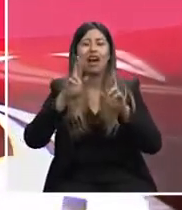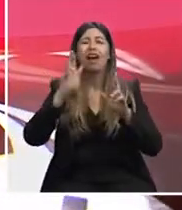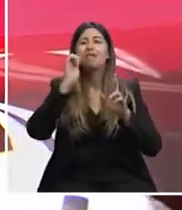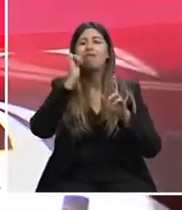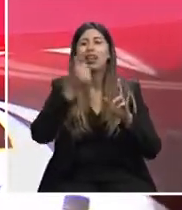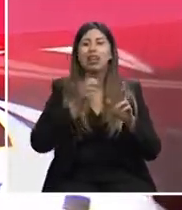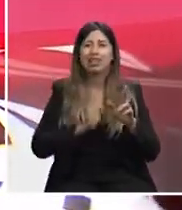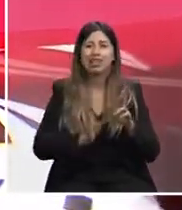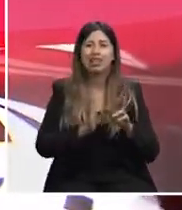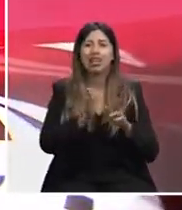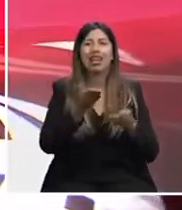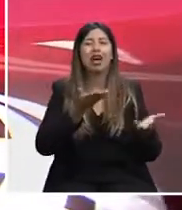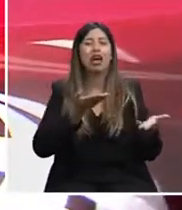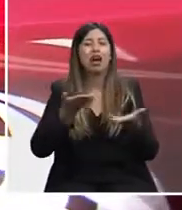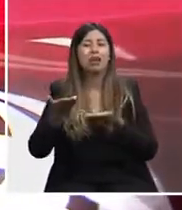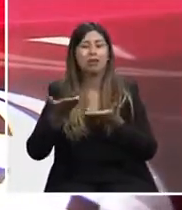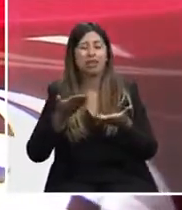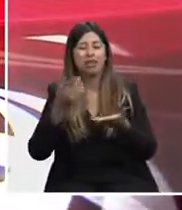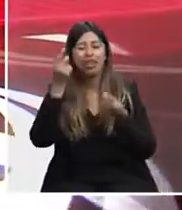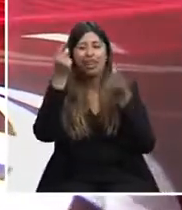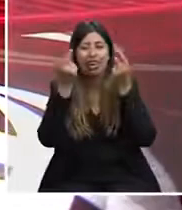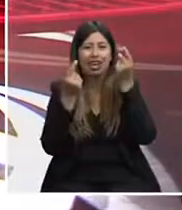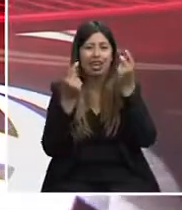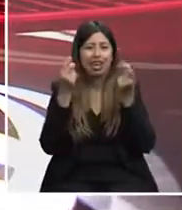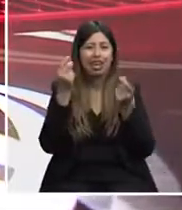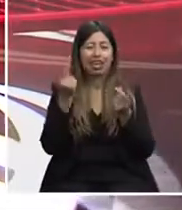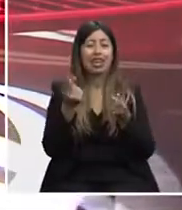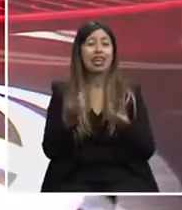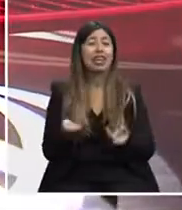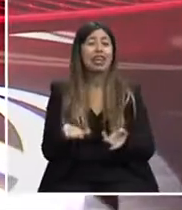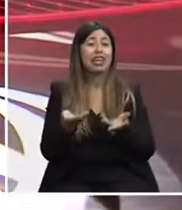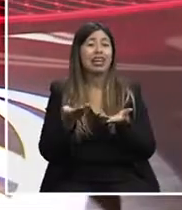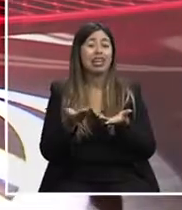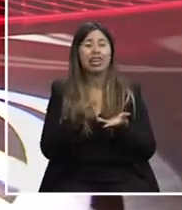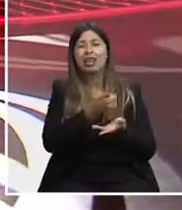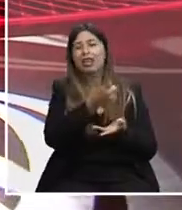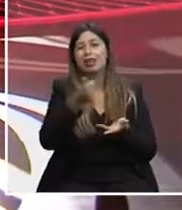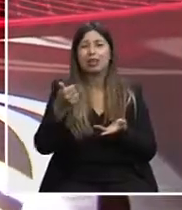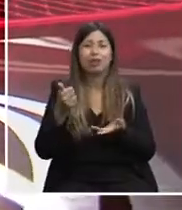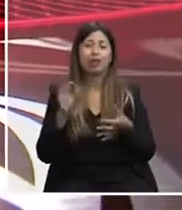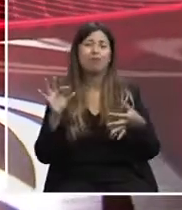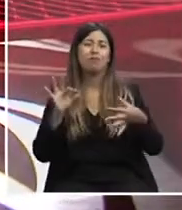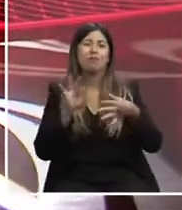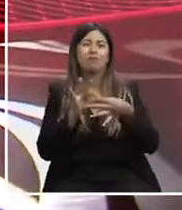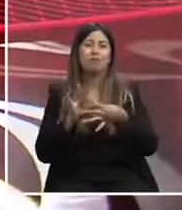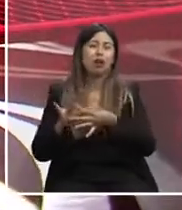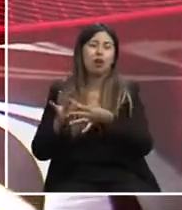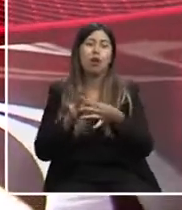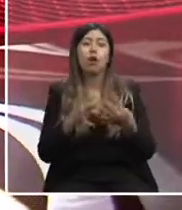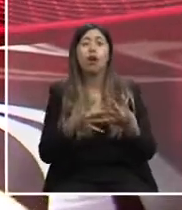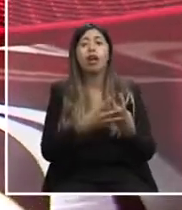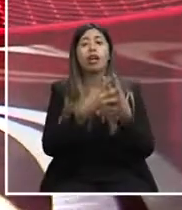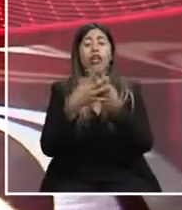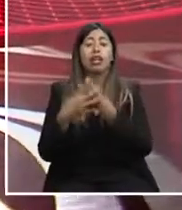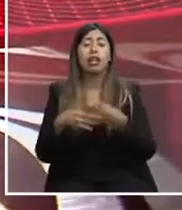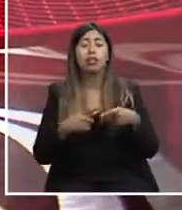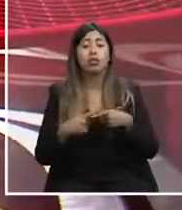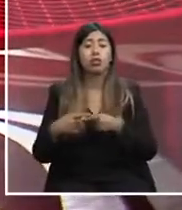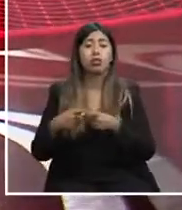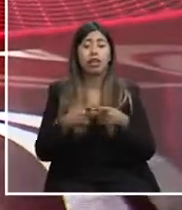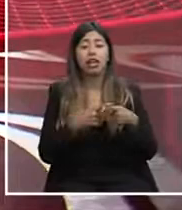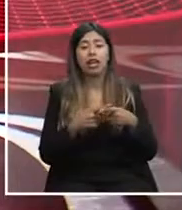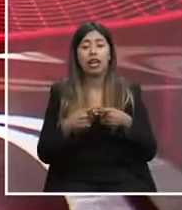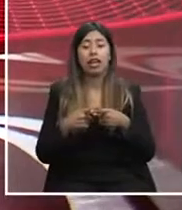seguir compartiendo estas ideas y dejarlos todos conectados a través de las redes sociales del Congreso Futuro y que